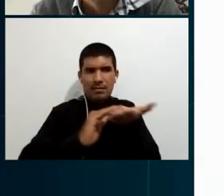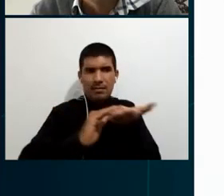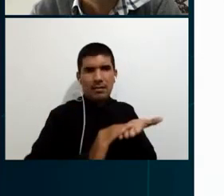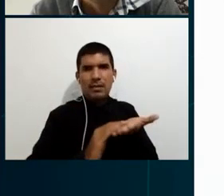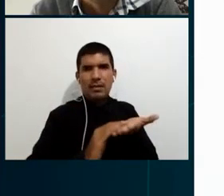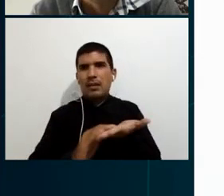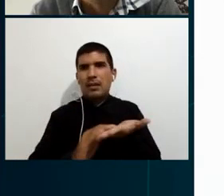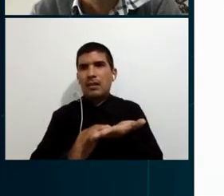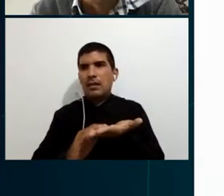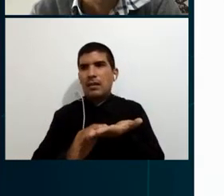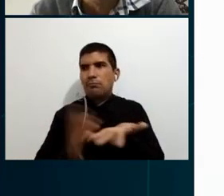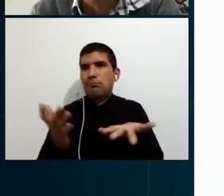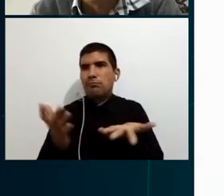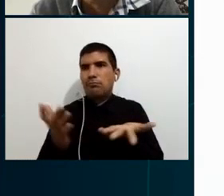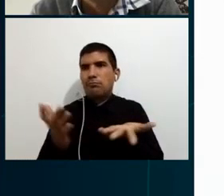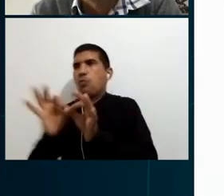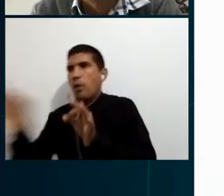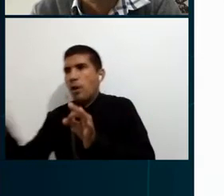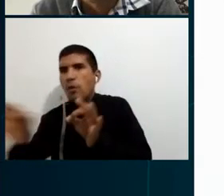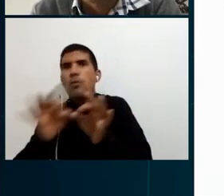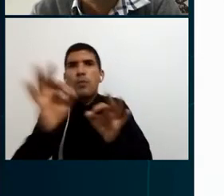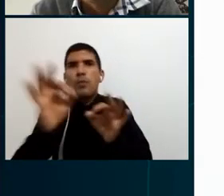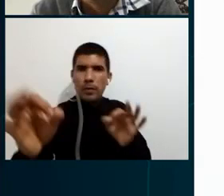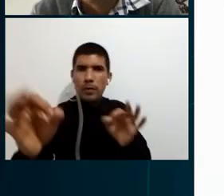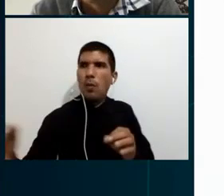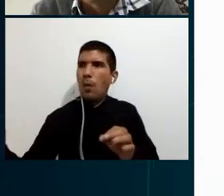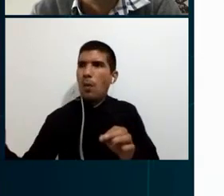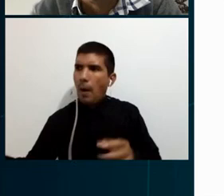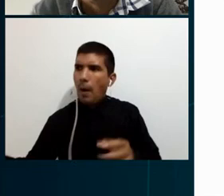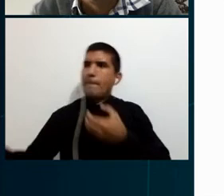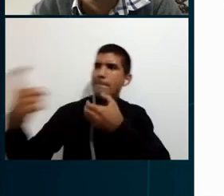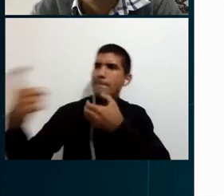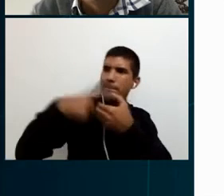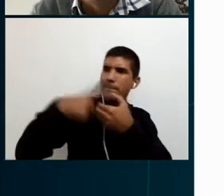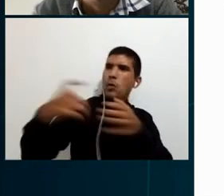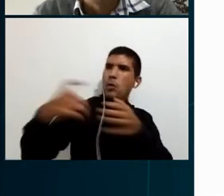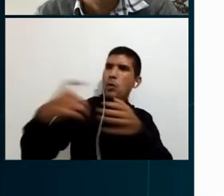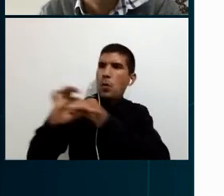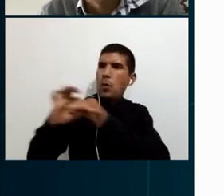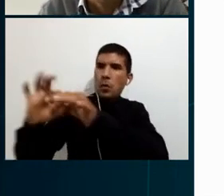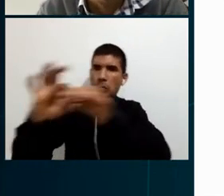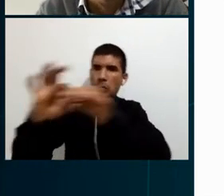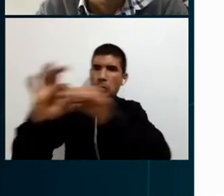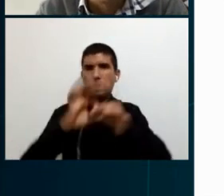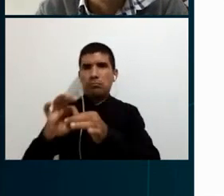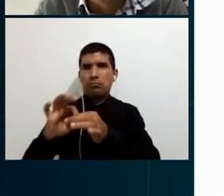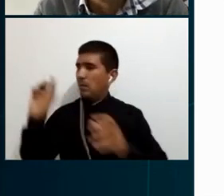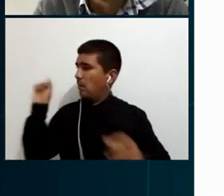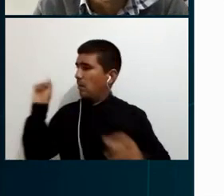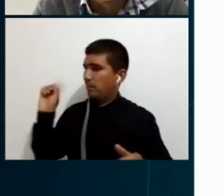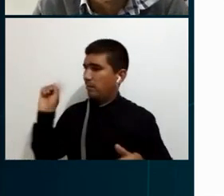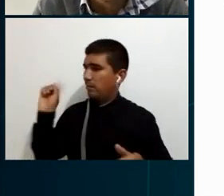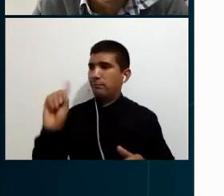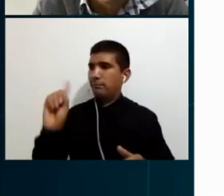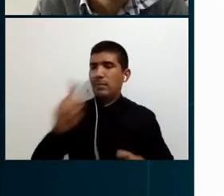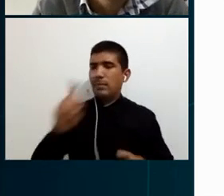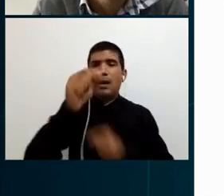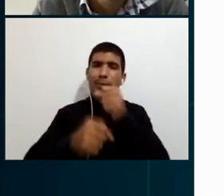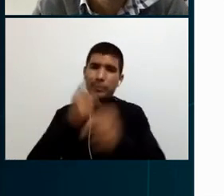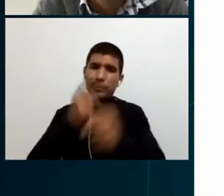Santander. Desde hace muchos años se utiliza la tecnología para facilitar su conexión y que puedan conectarse.